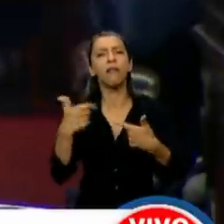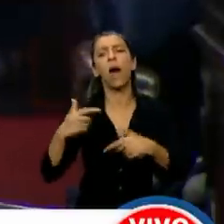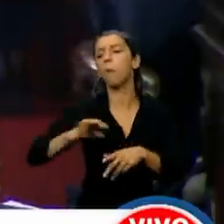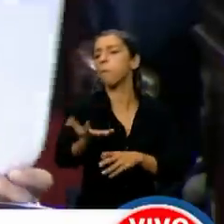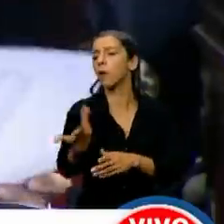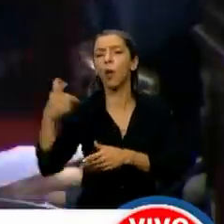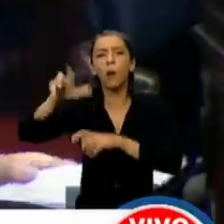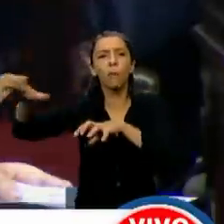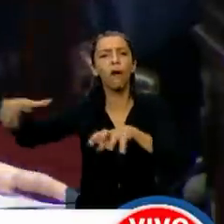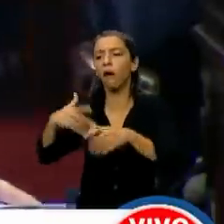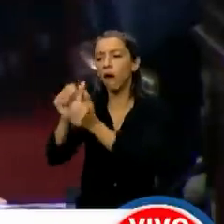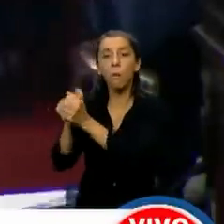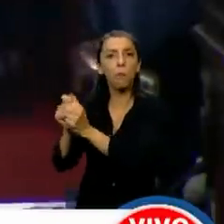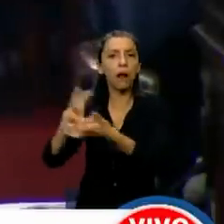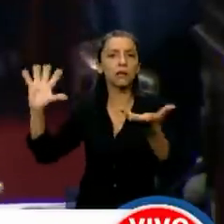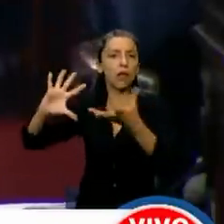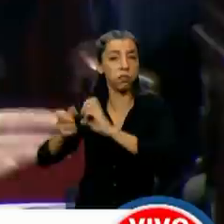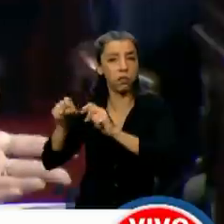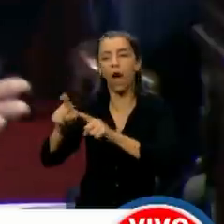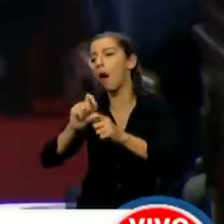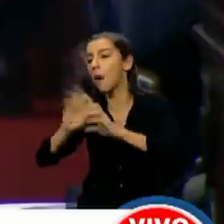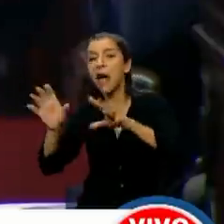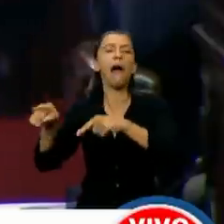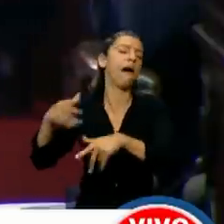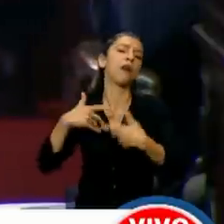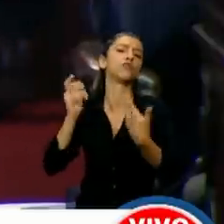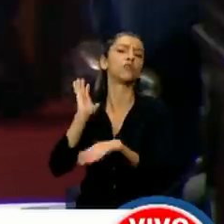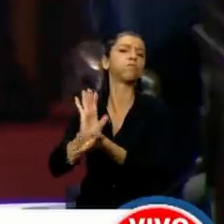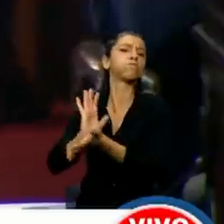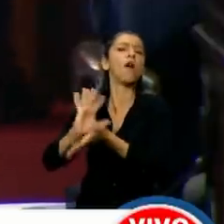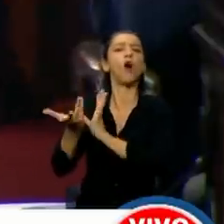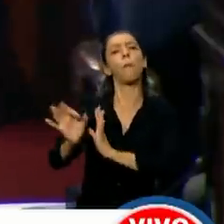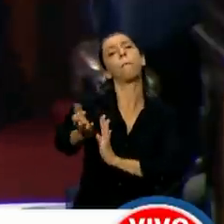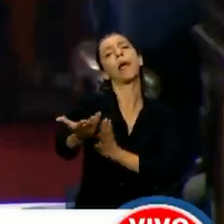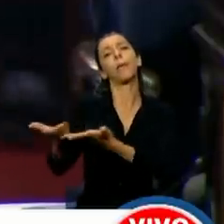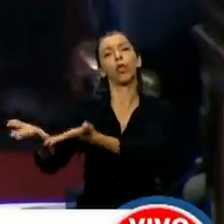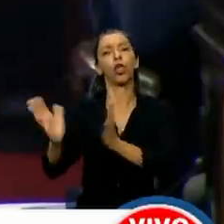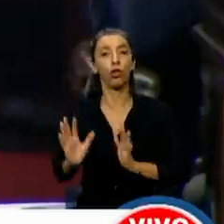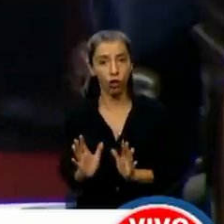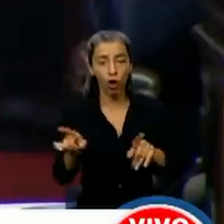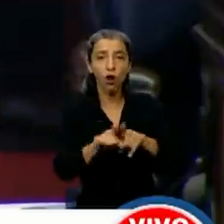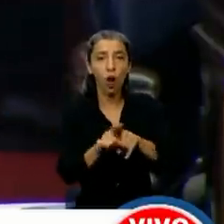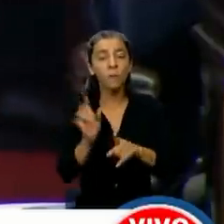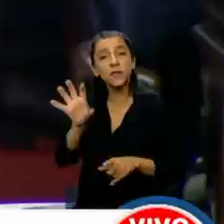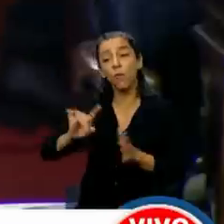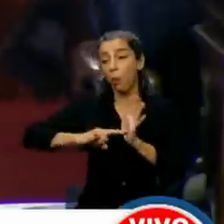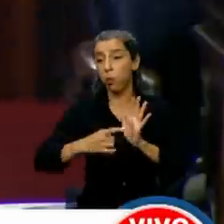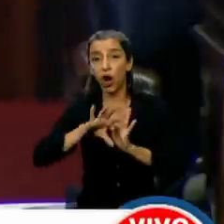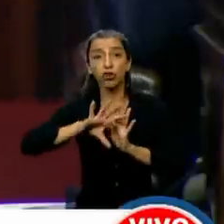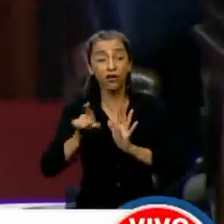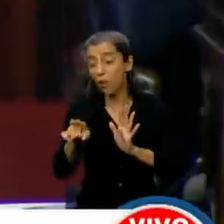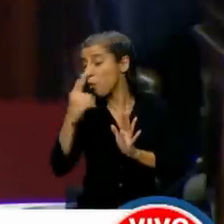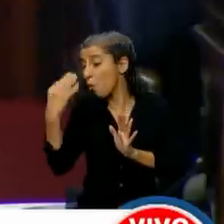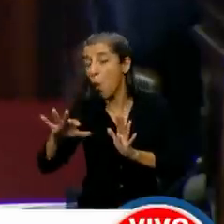y a las líneas eficientes y lo hace como lo hace con el dinero ducto que tiene para la provincia de buenos aires la única infraestructura que este gobierno